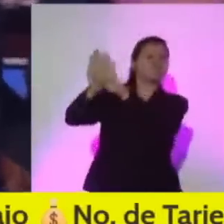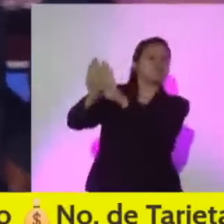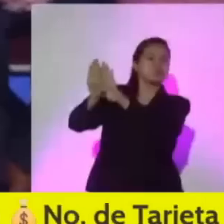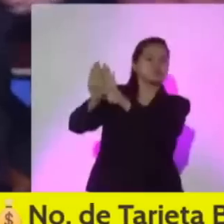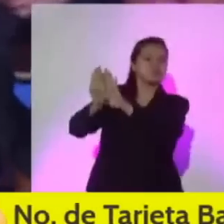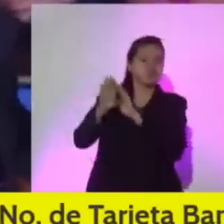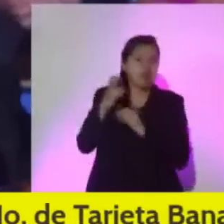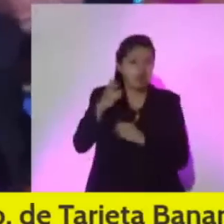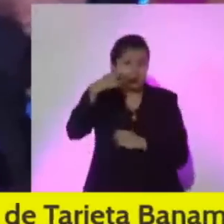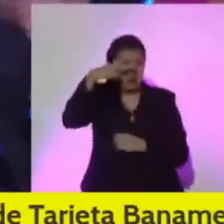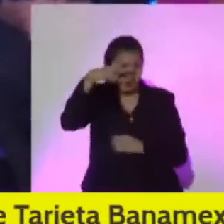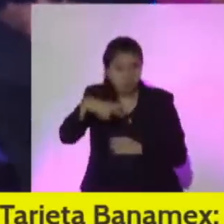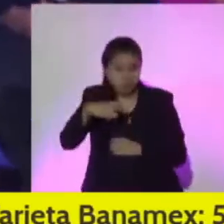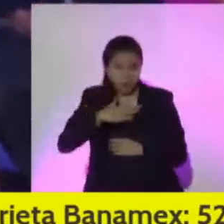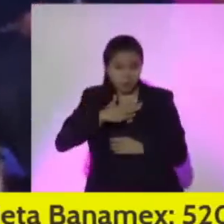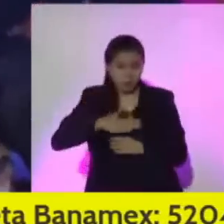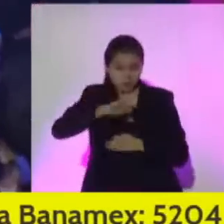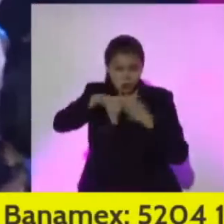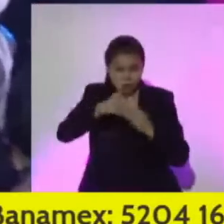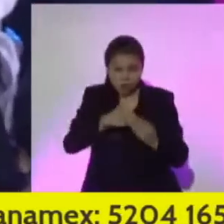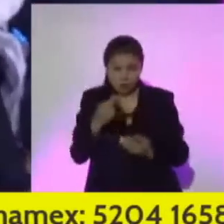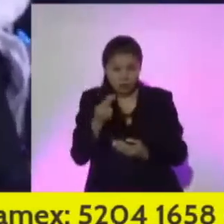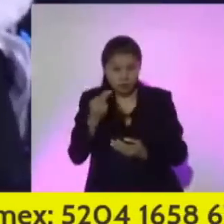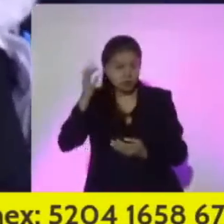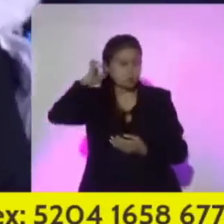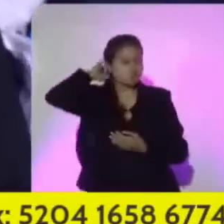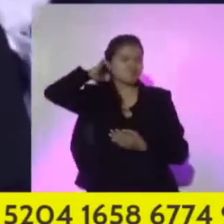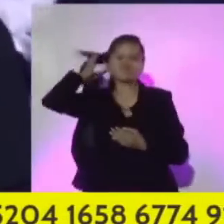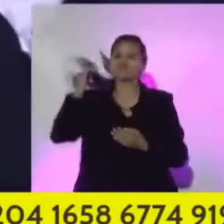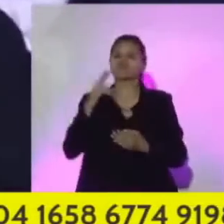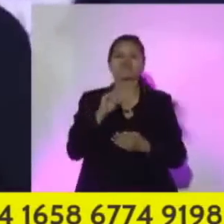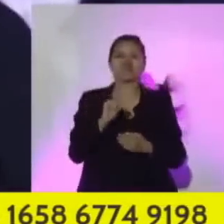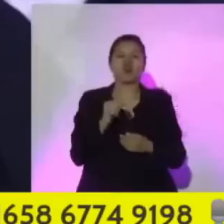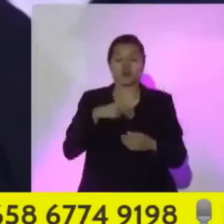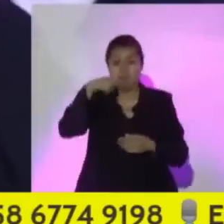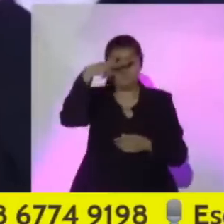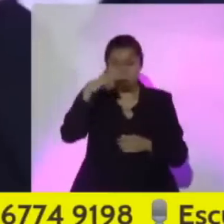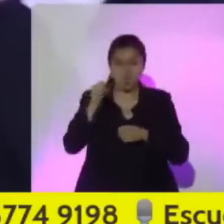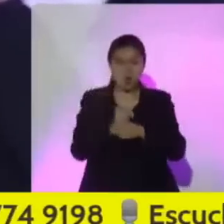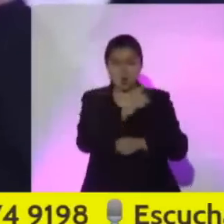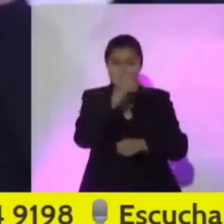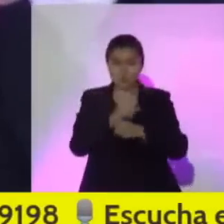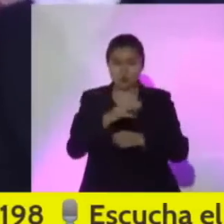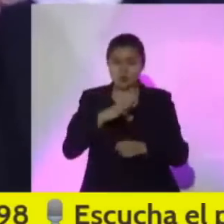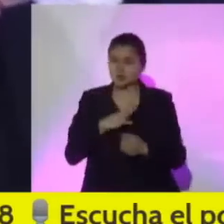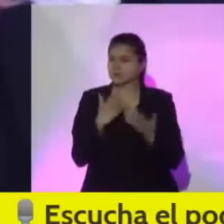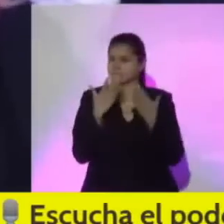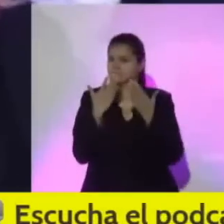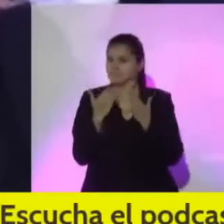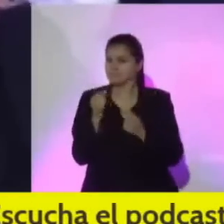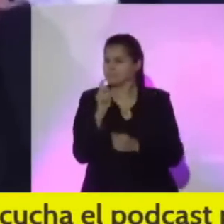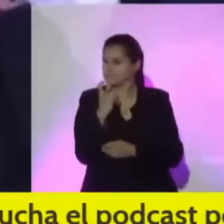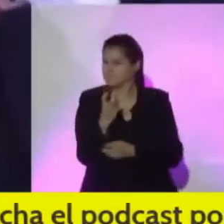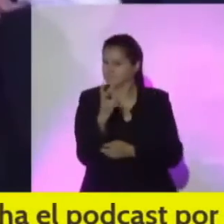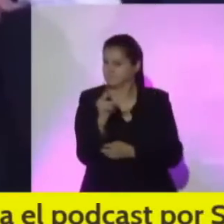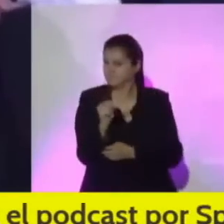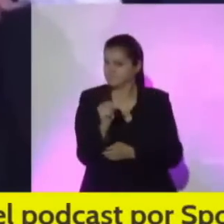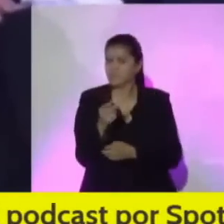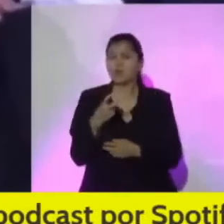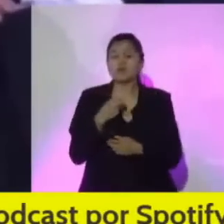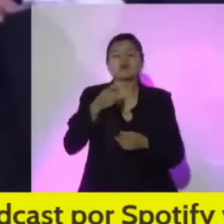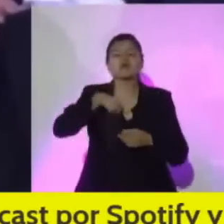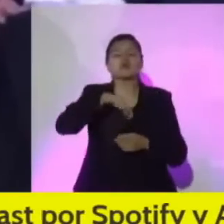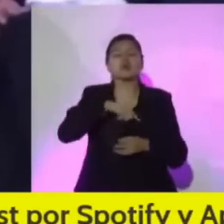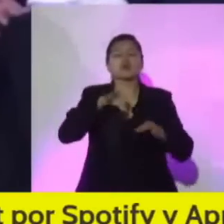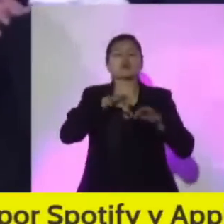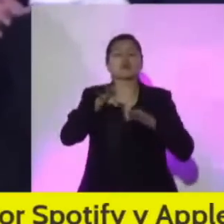es el México que nos merecemos ese no es el México de las oportunidades y por eso nosotros estamos trabajando por este